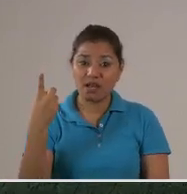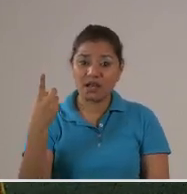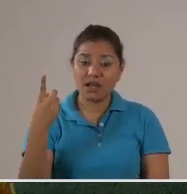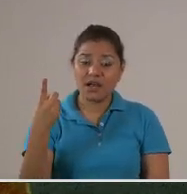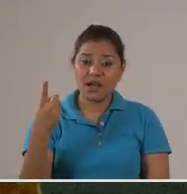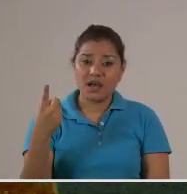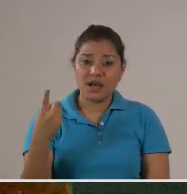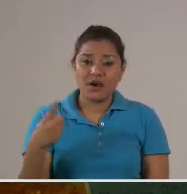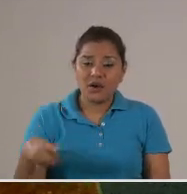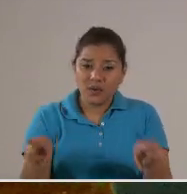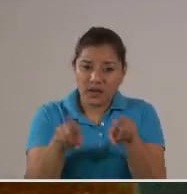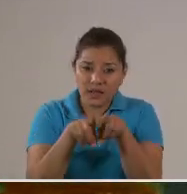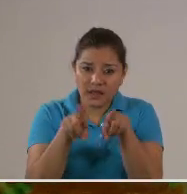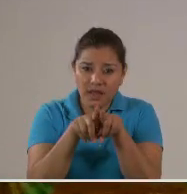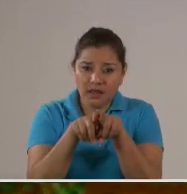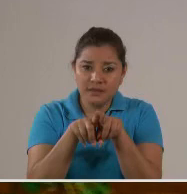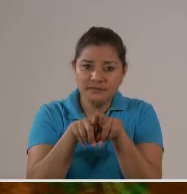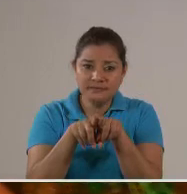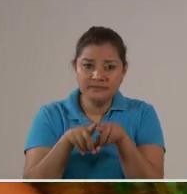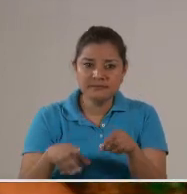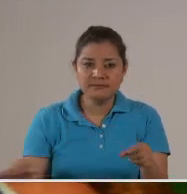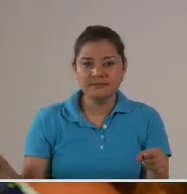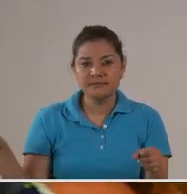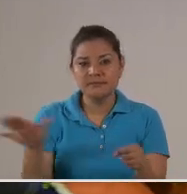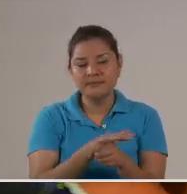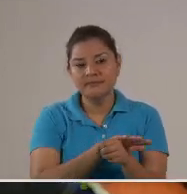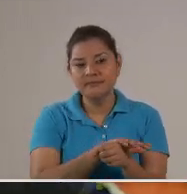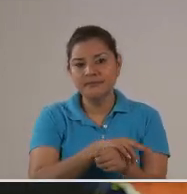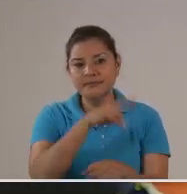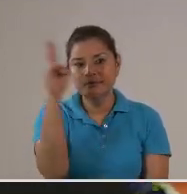completa nunca más la volvió a